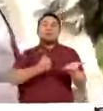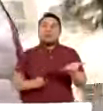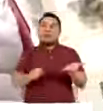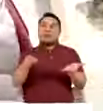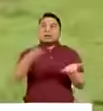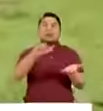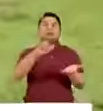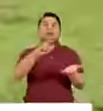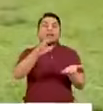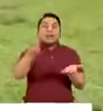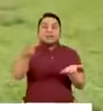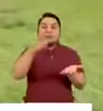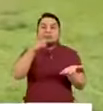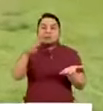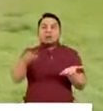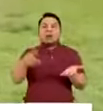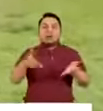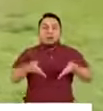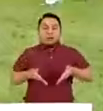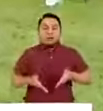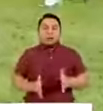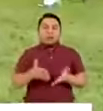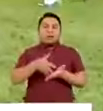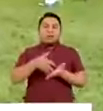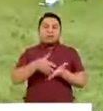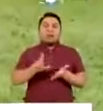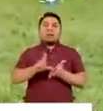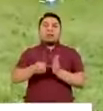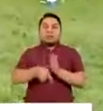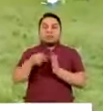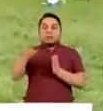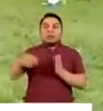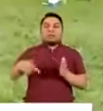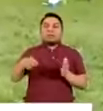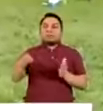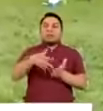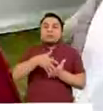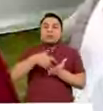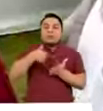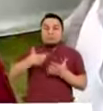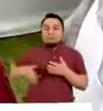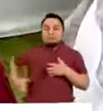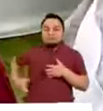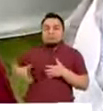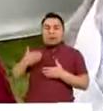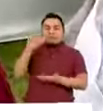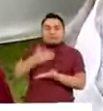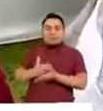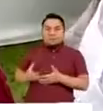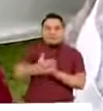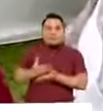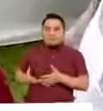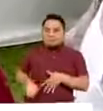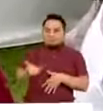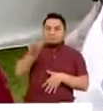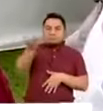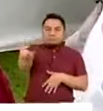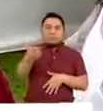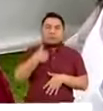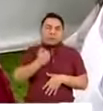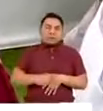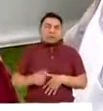hija Scarlett, una al nacer y la otra al donarle un riñón. La verdad no lo pensé